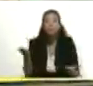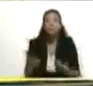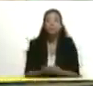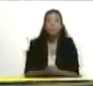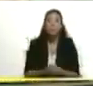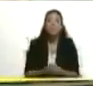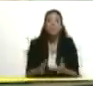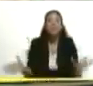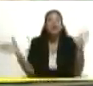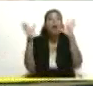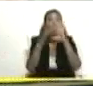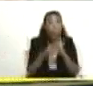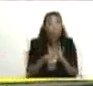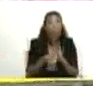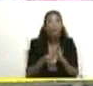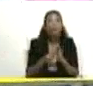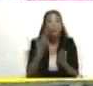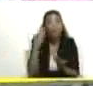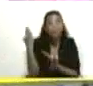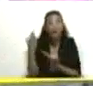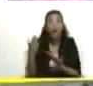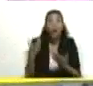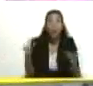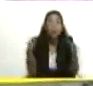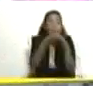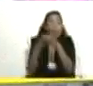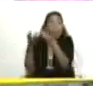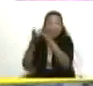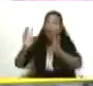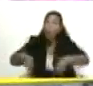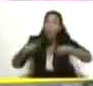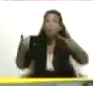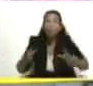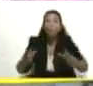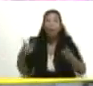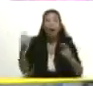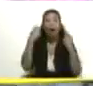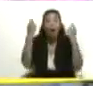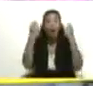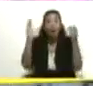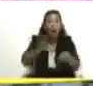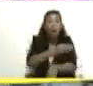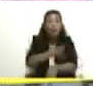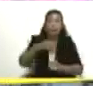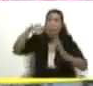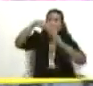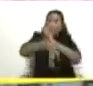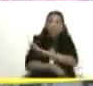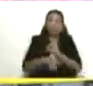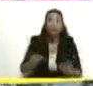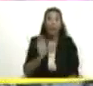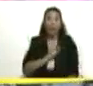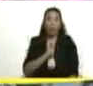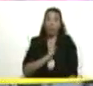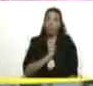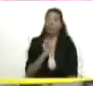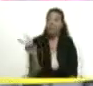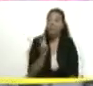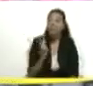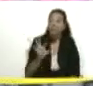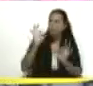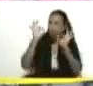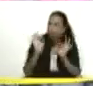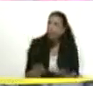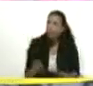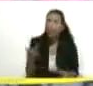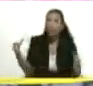Y se unió los ritmos rescatados del canto popular profundo de Venezuela